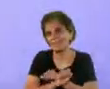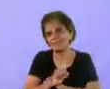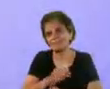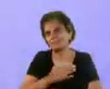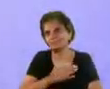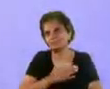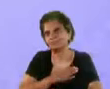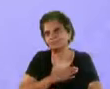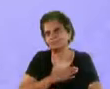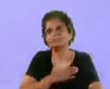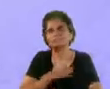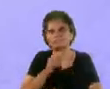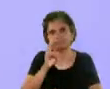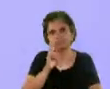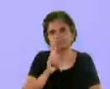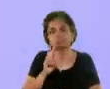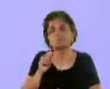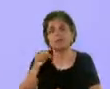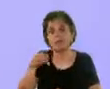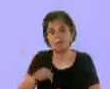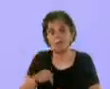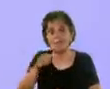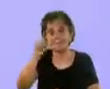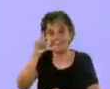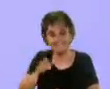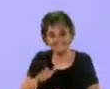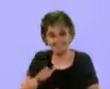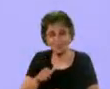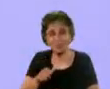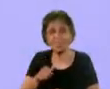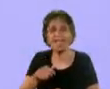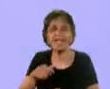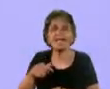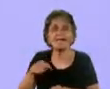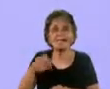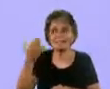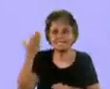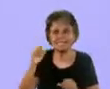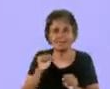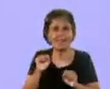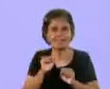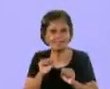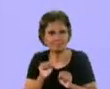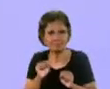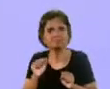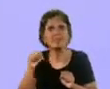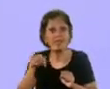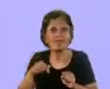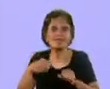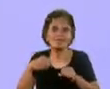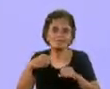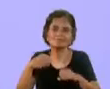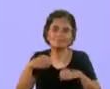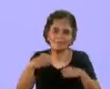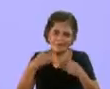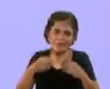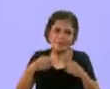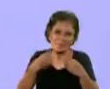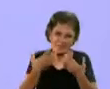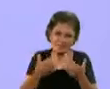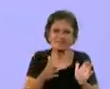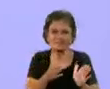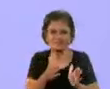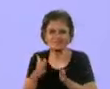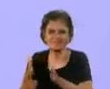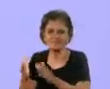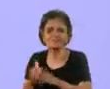que recorren el mundo. Insistimos, por ahora se está recuperando favorablemente el jugador Javier Altamirano. Ahora sí, nos metemos en el